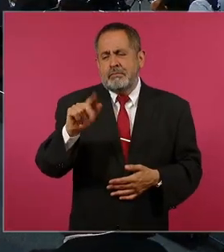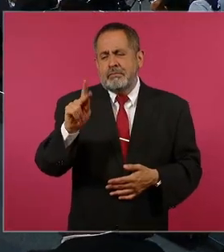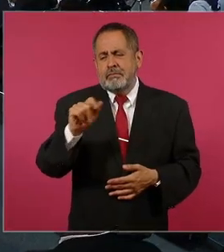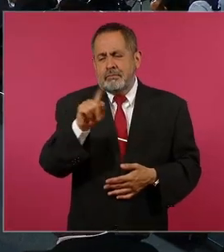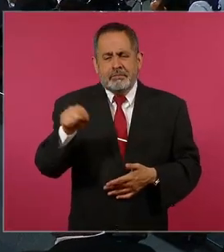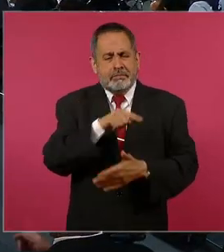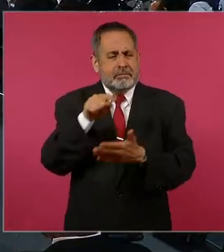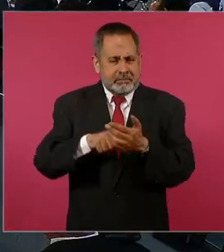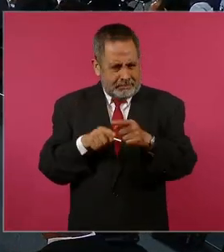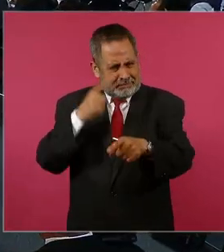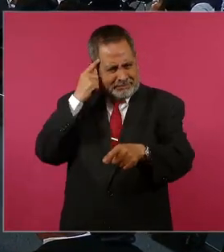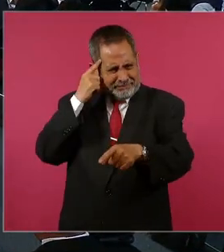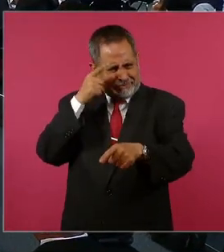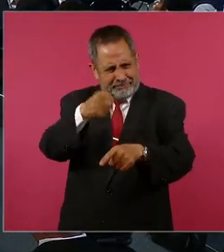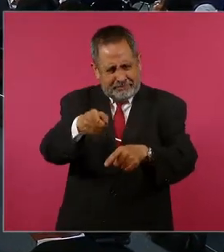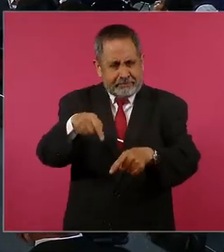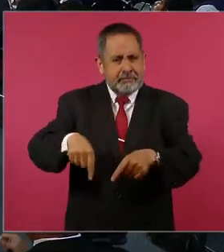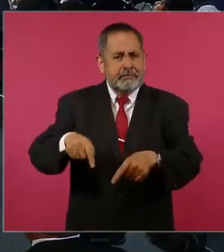en donde